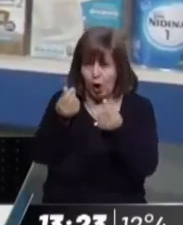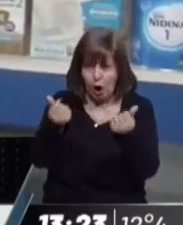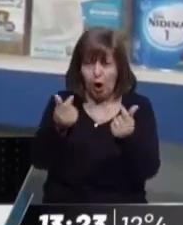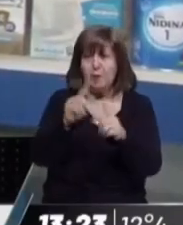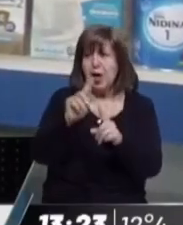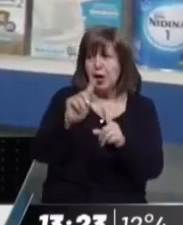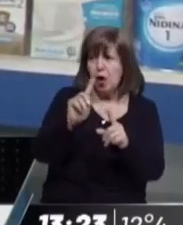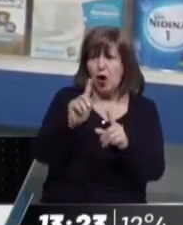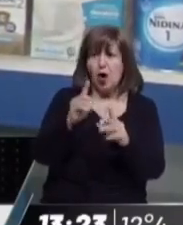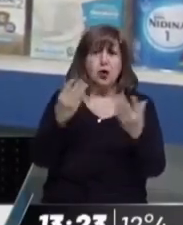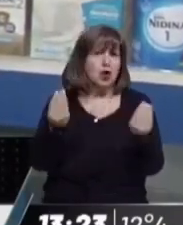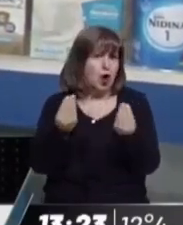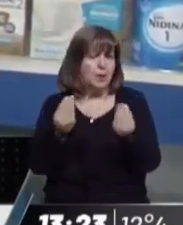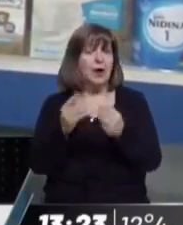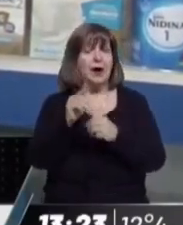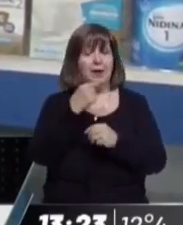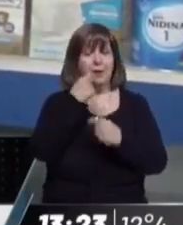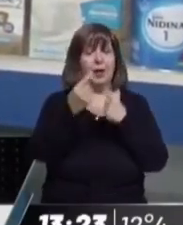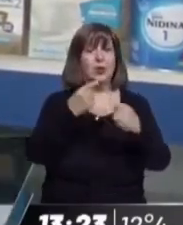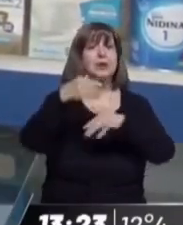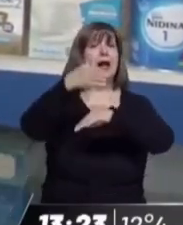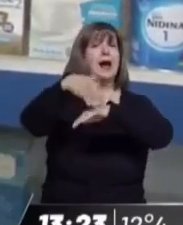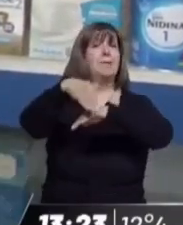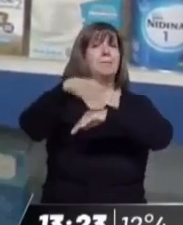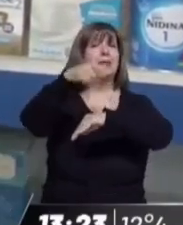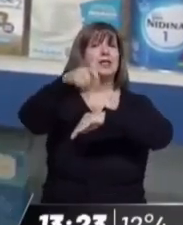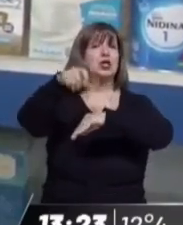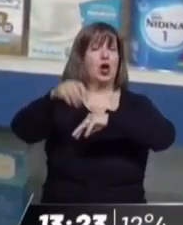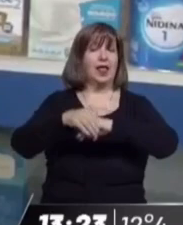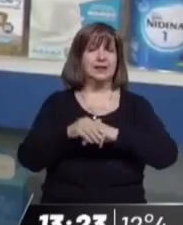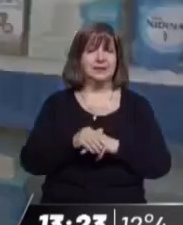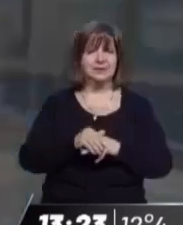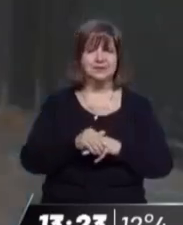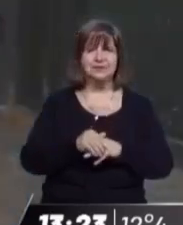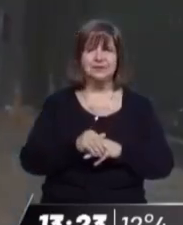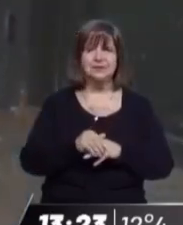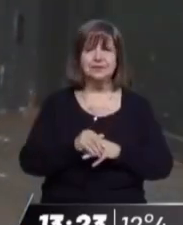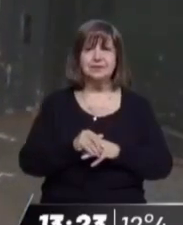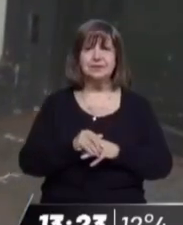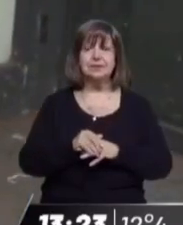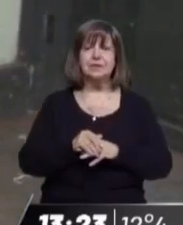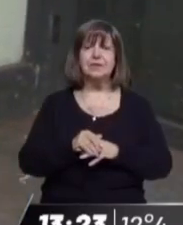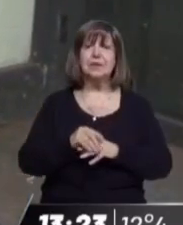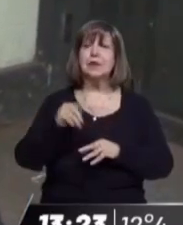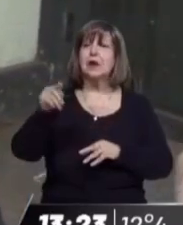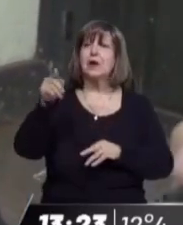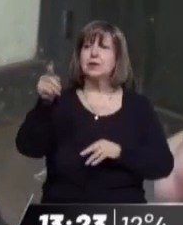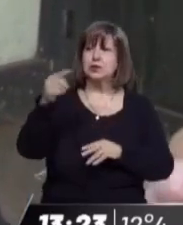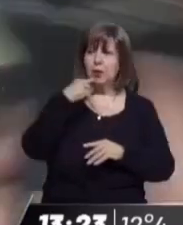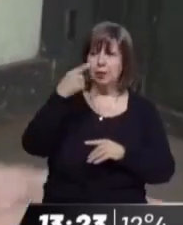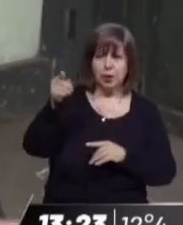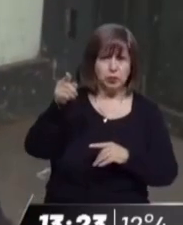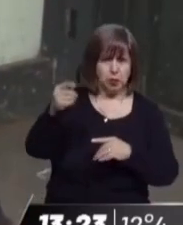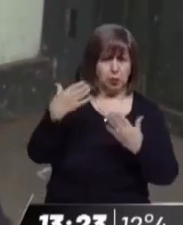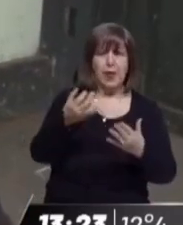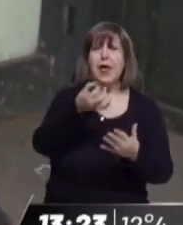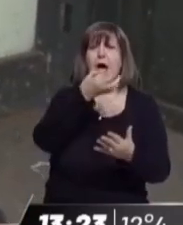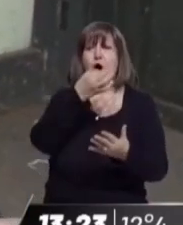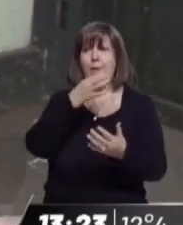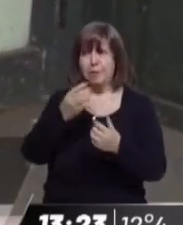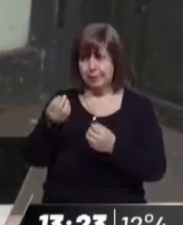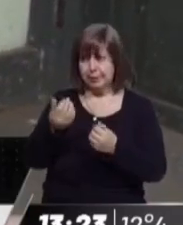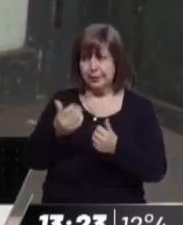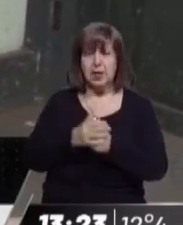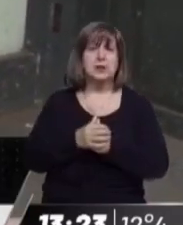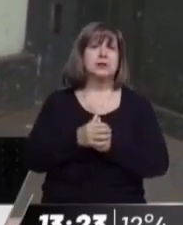se compra no se compra Cómo se compra Dale ya volvemos se pueden pagar los medicamentos Qué te ha pasado a vos en el último tiempo no